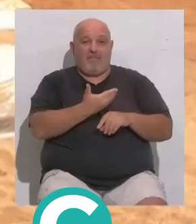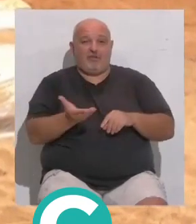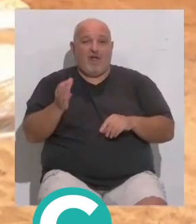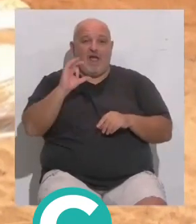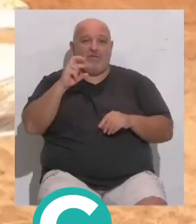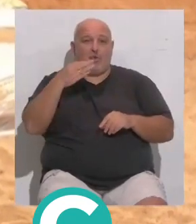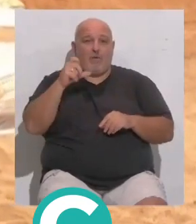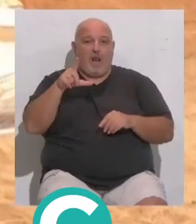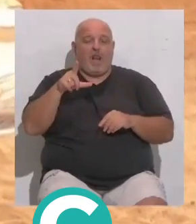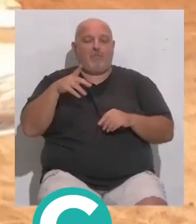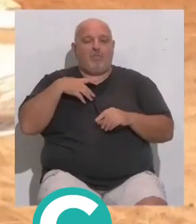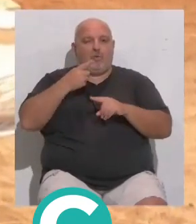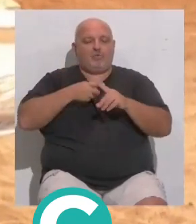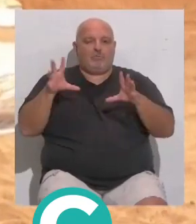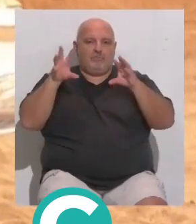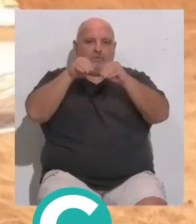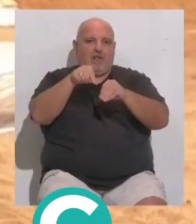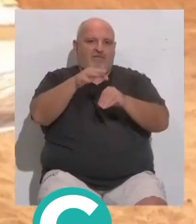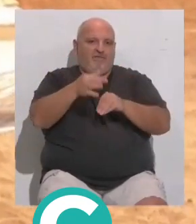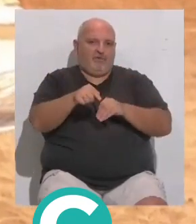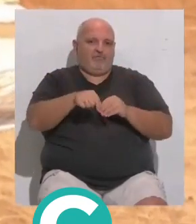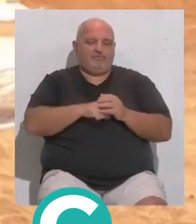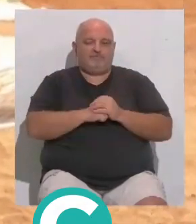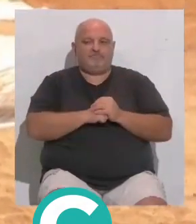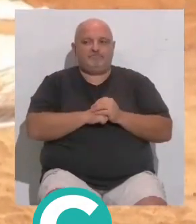ubicar los posibles futuros hallazgos.